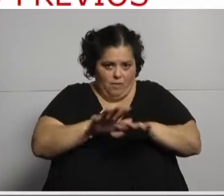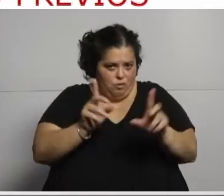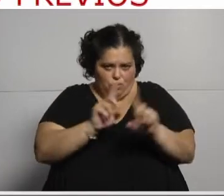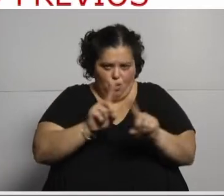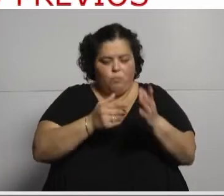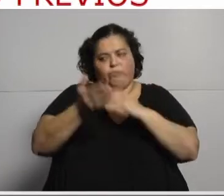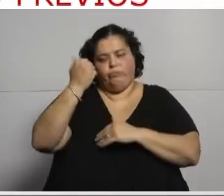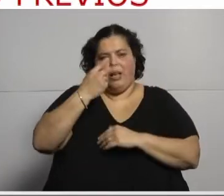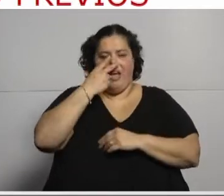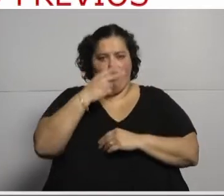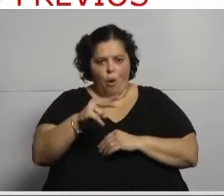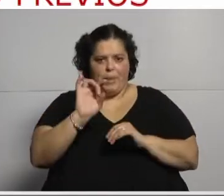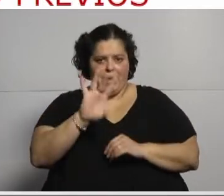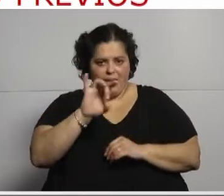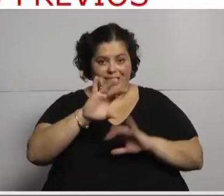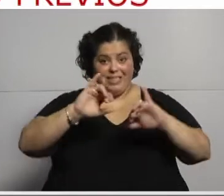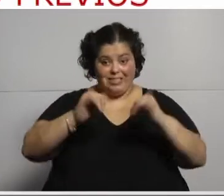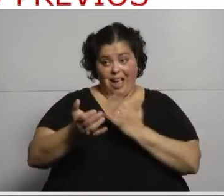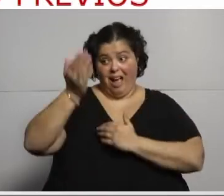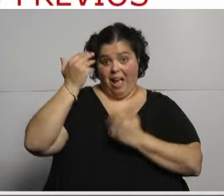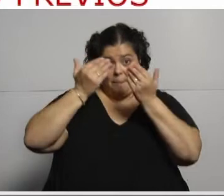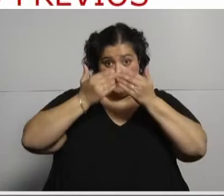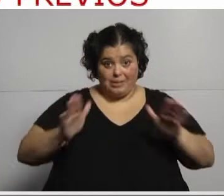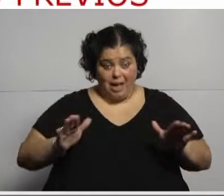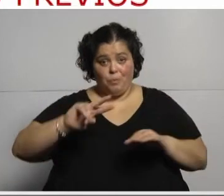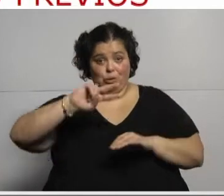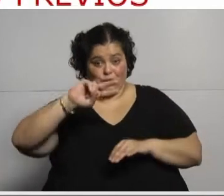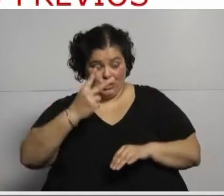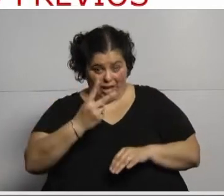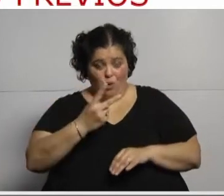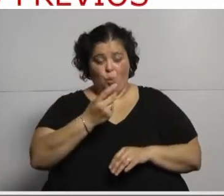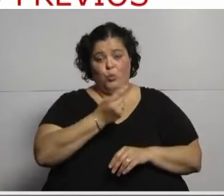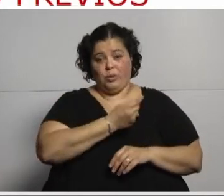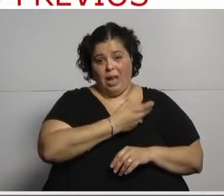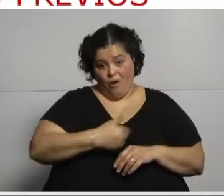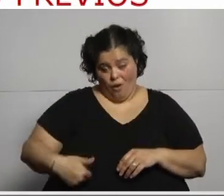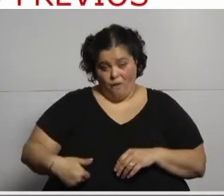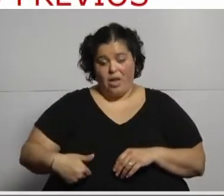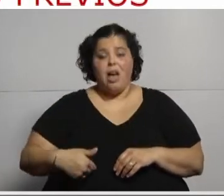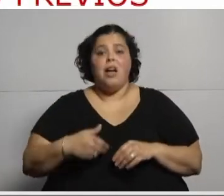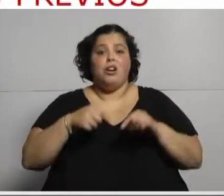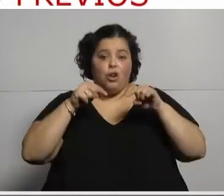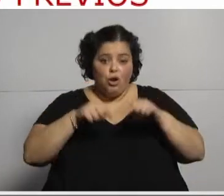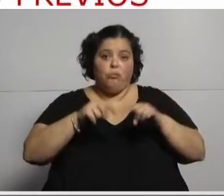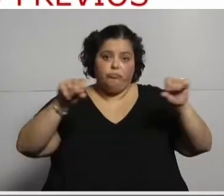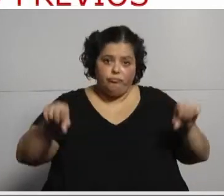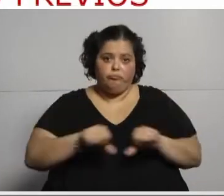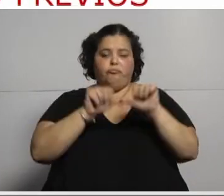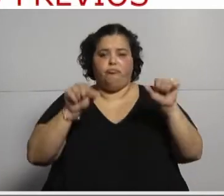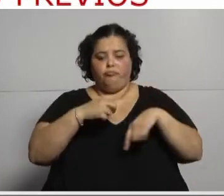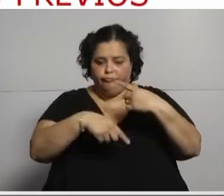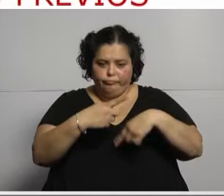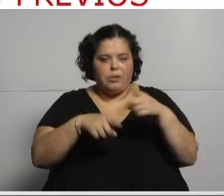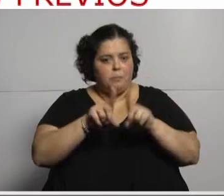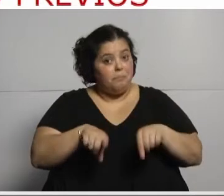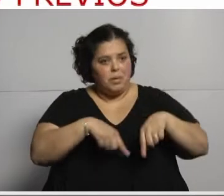o menos, que hemos comenzado la segunda gestión de gobierno del doctor Luis Revilla, que es el alcalde actual. Y